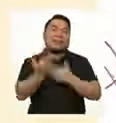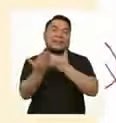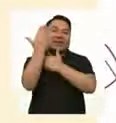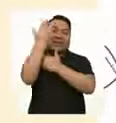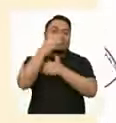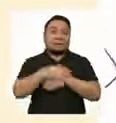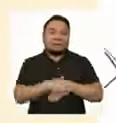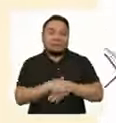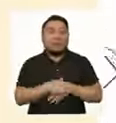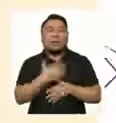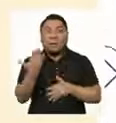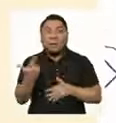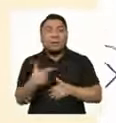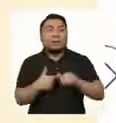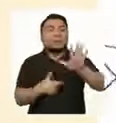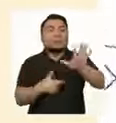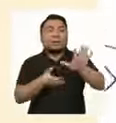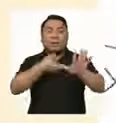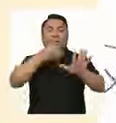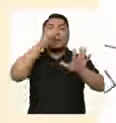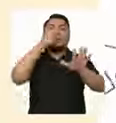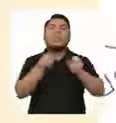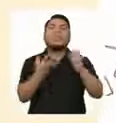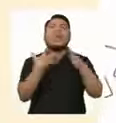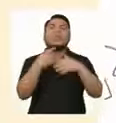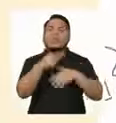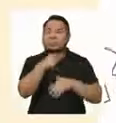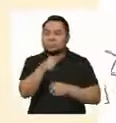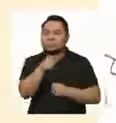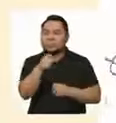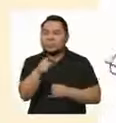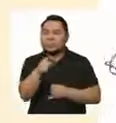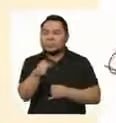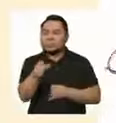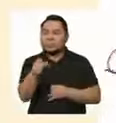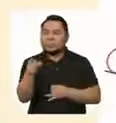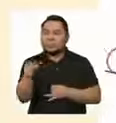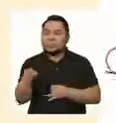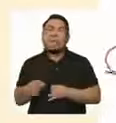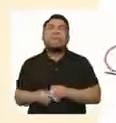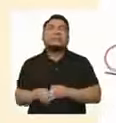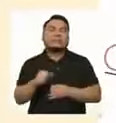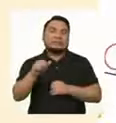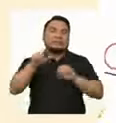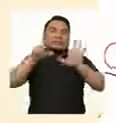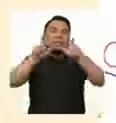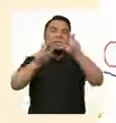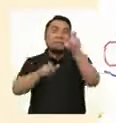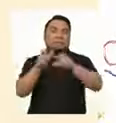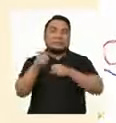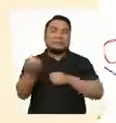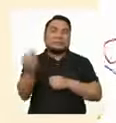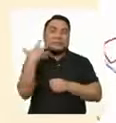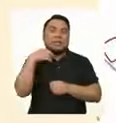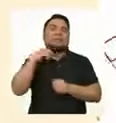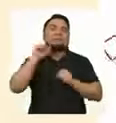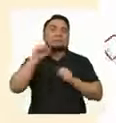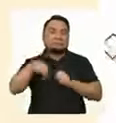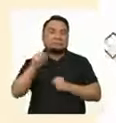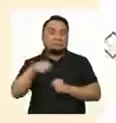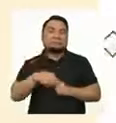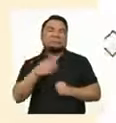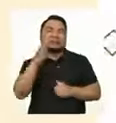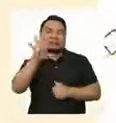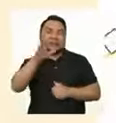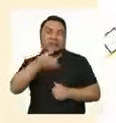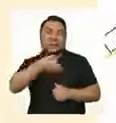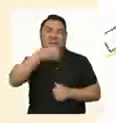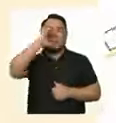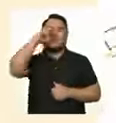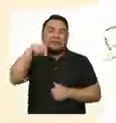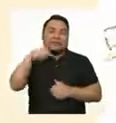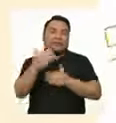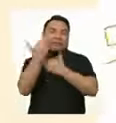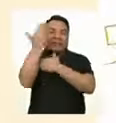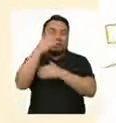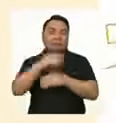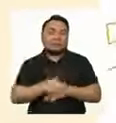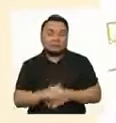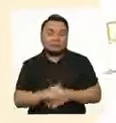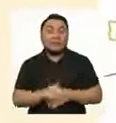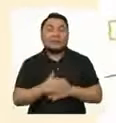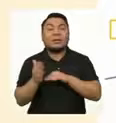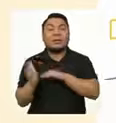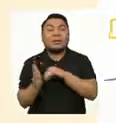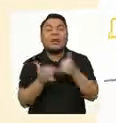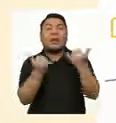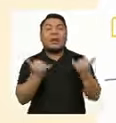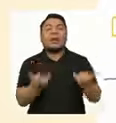Ahora los que beben 5. 1, 2, 7. 7 beben 5 vasos de agua al día.